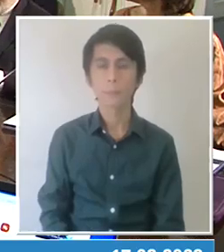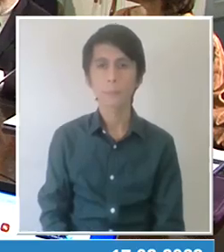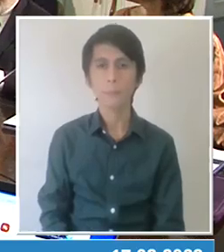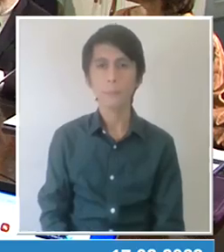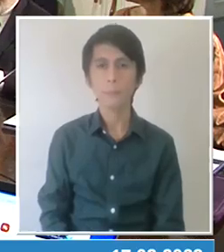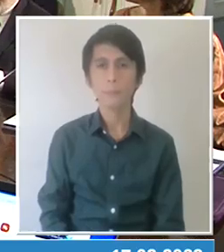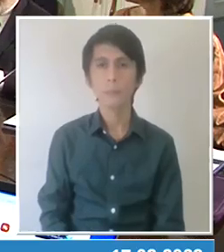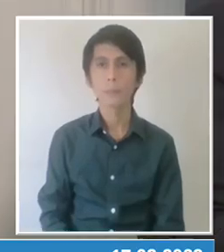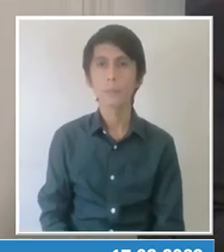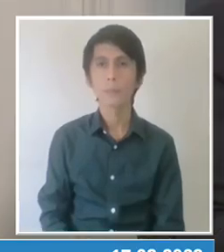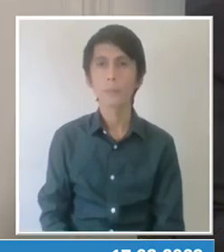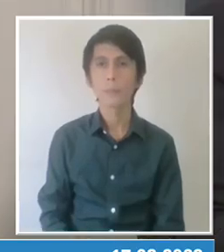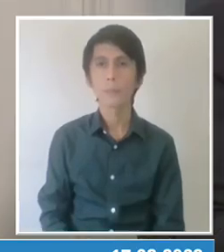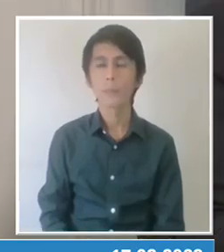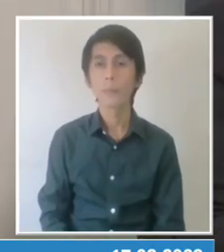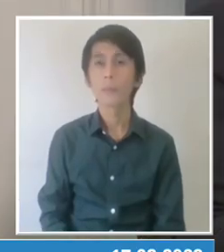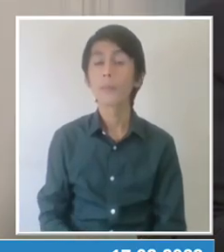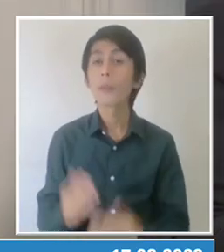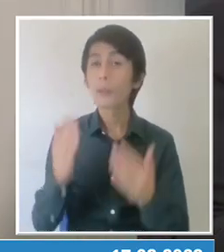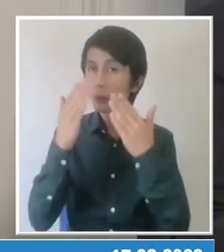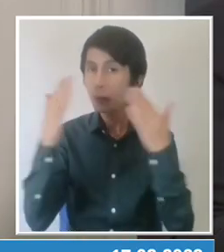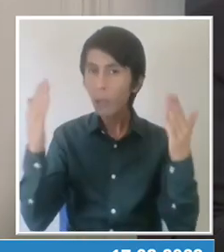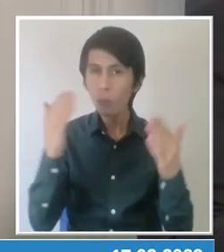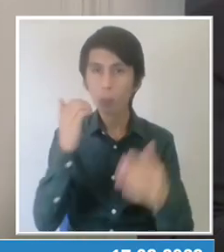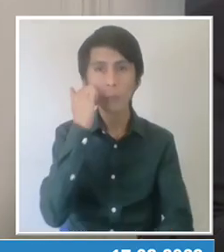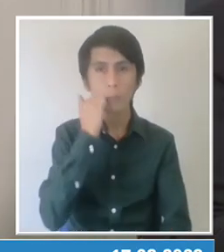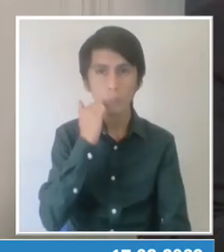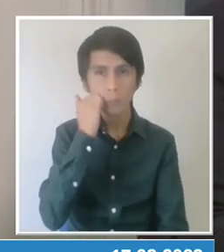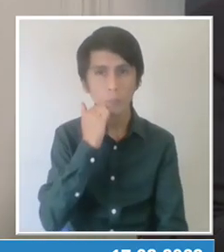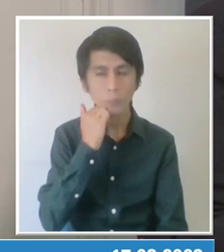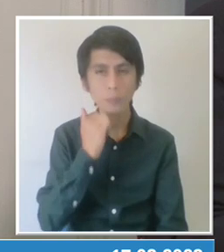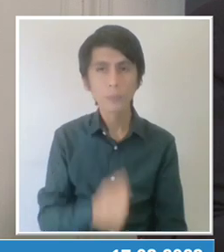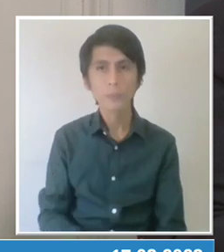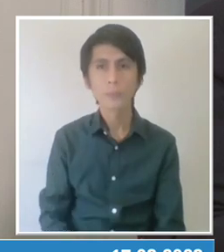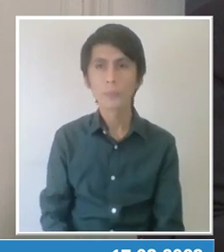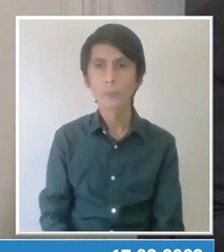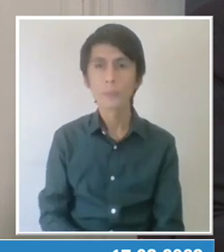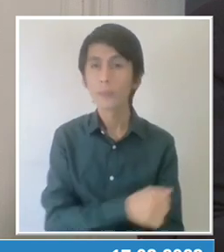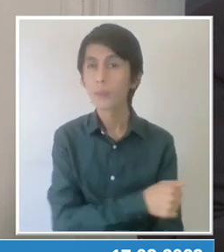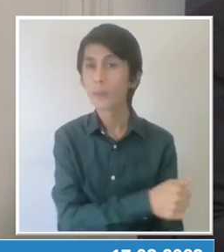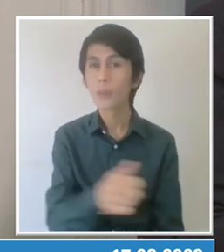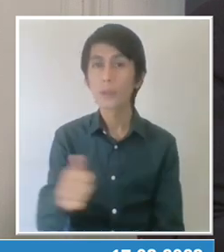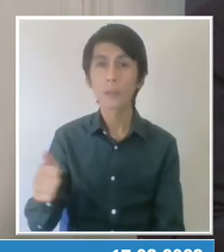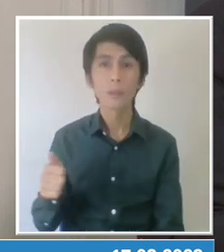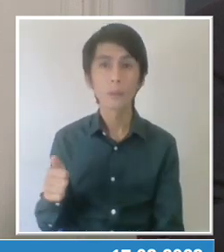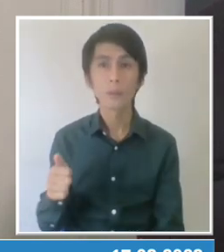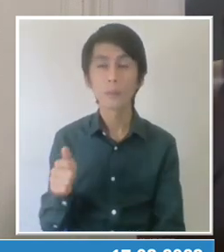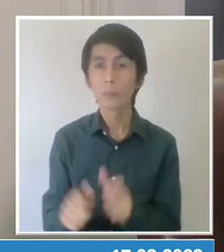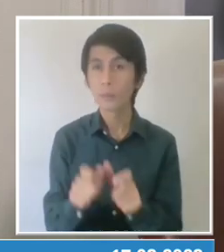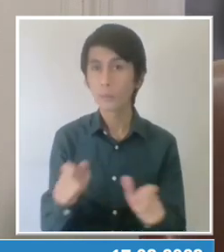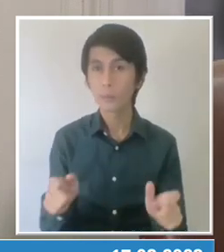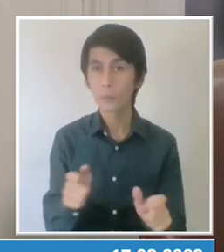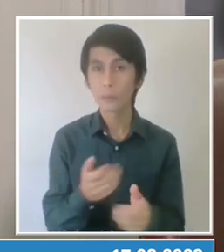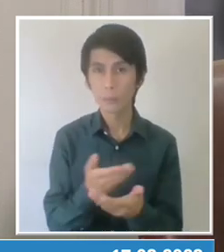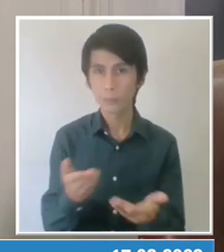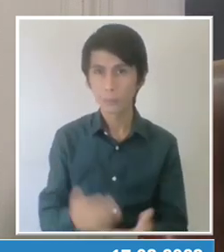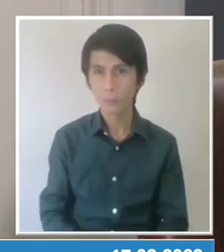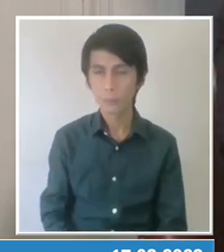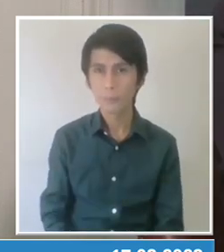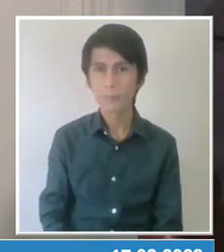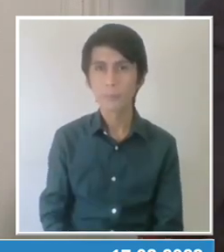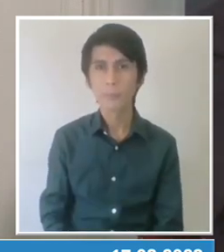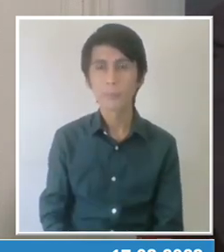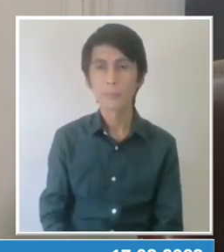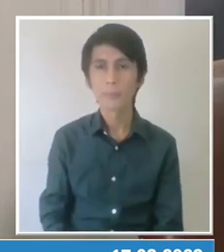Saludo con el mayor afecto a todas y a cada uno de ustedes. Y créanme que